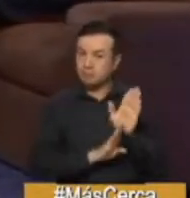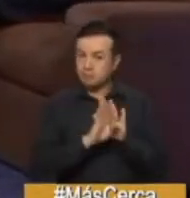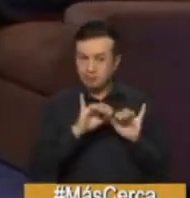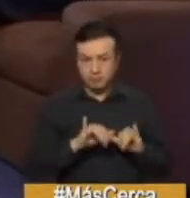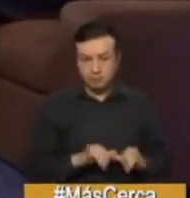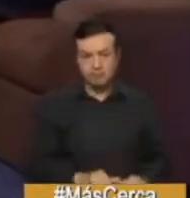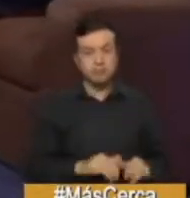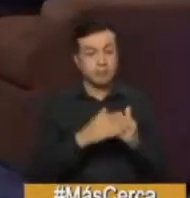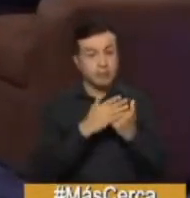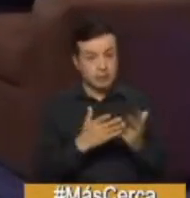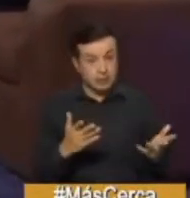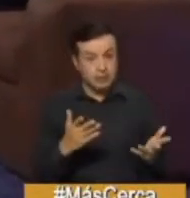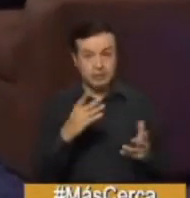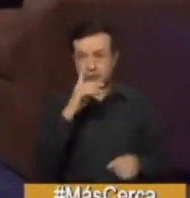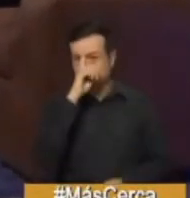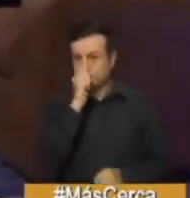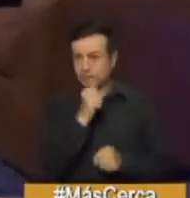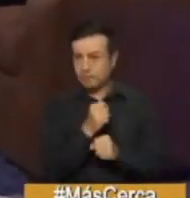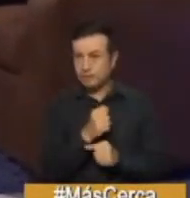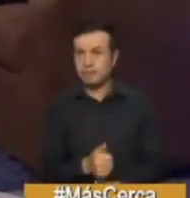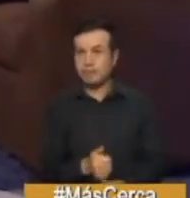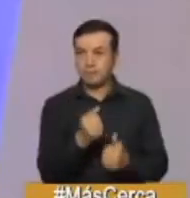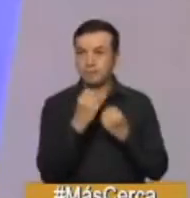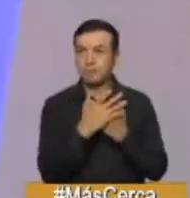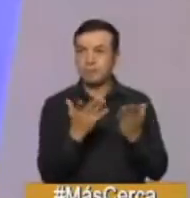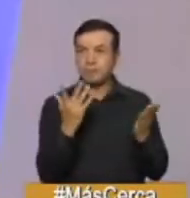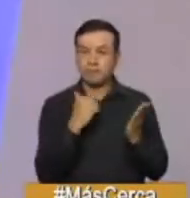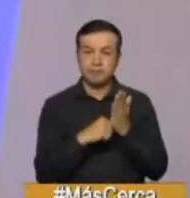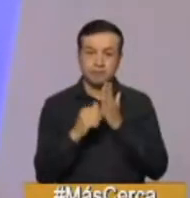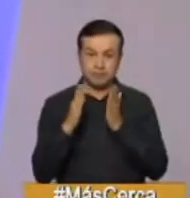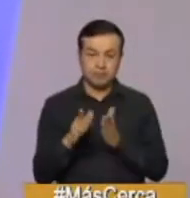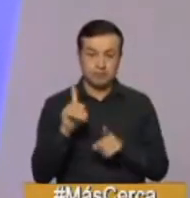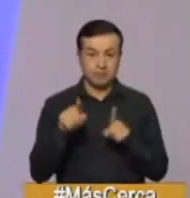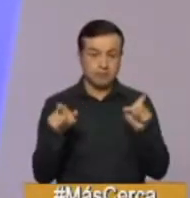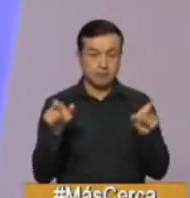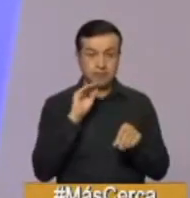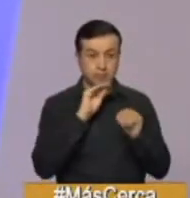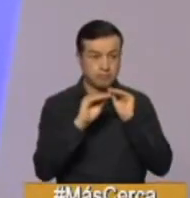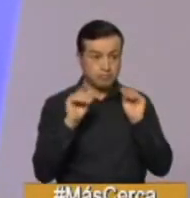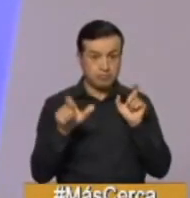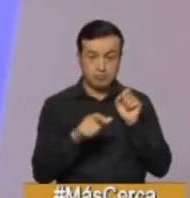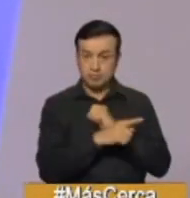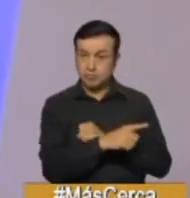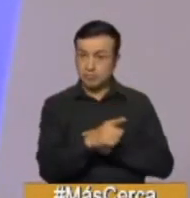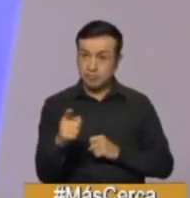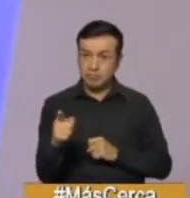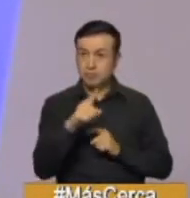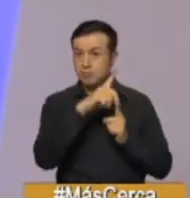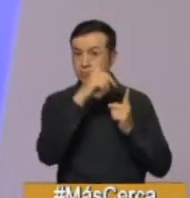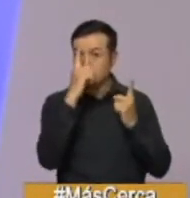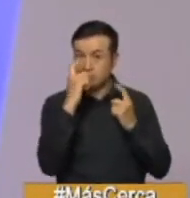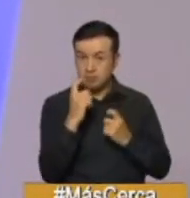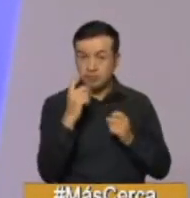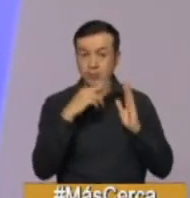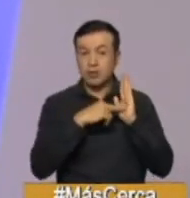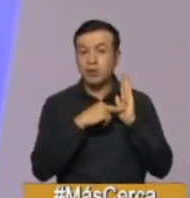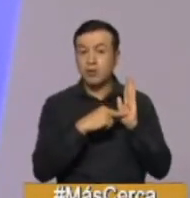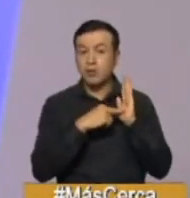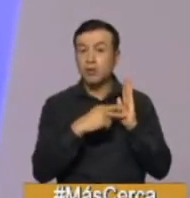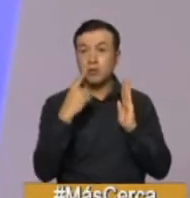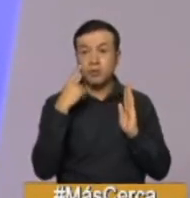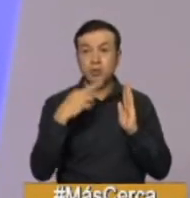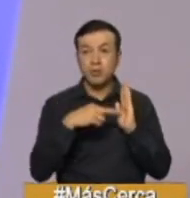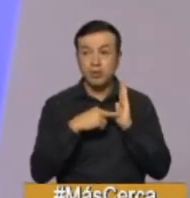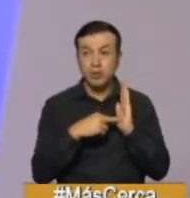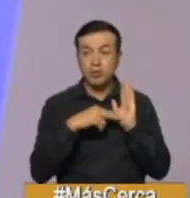entonces es la forma de trabajo señor ministro en esta mañana para aquellas personas que nos están viendo y que se preguntan qué requisitos deben presentar